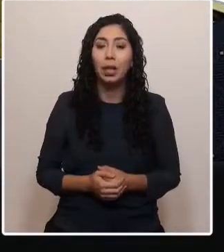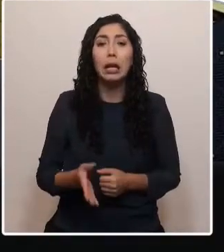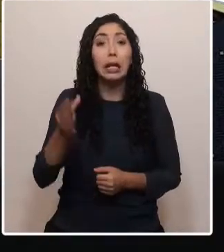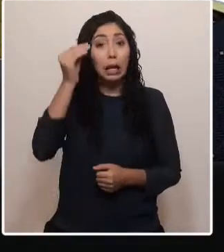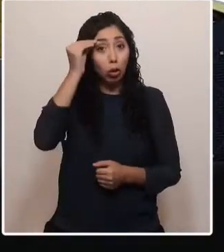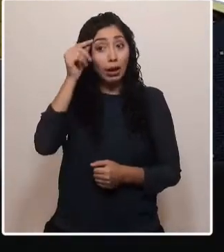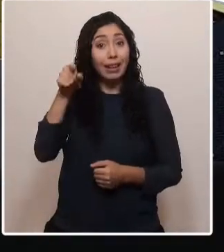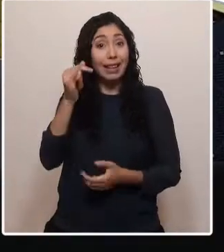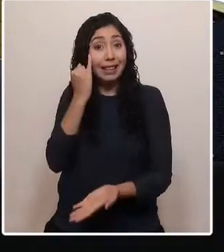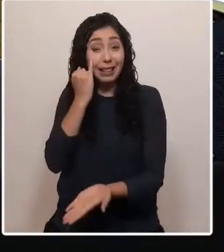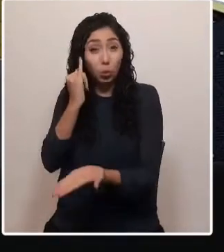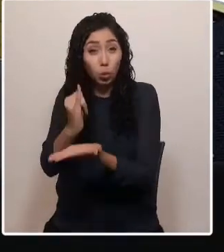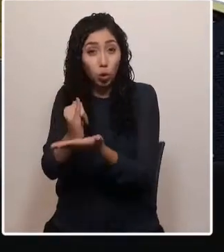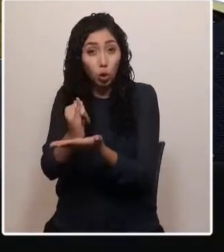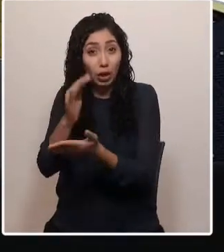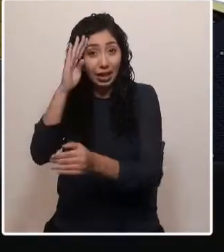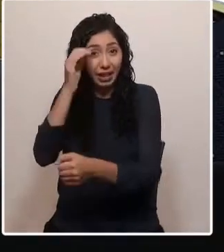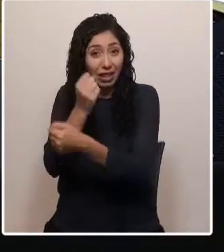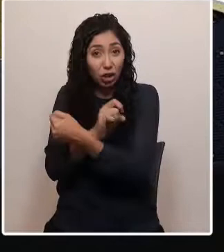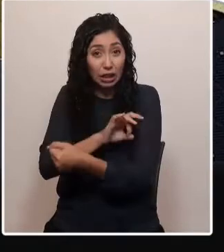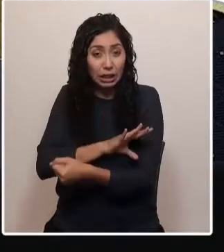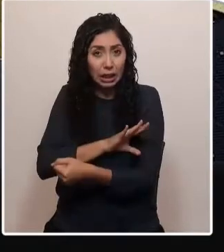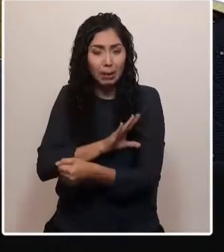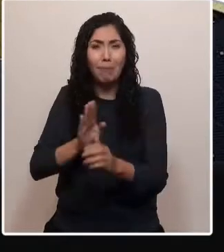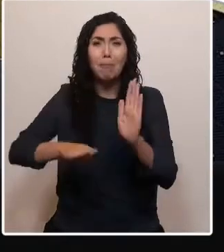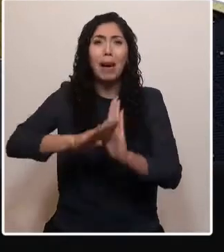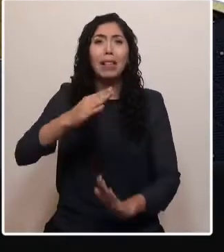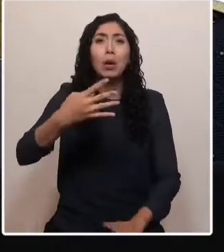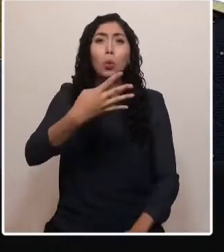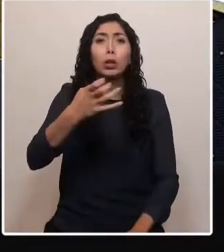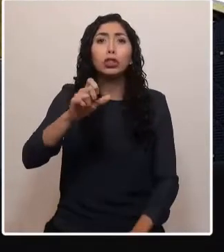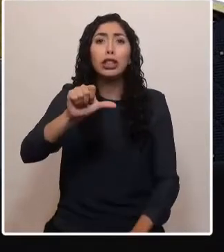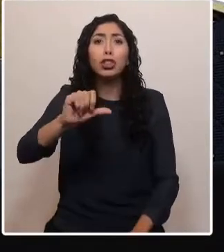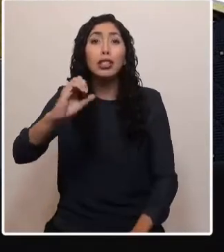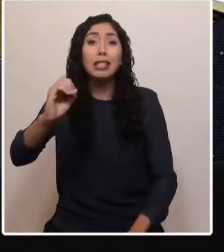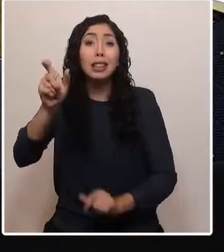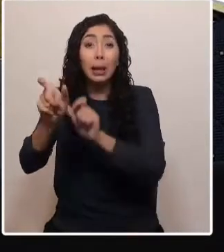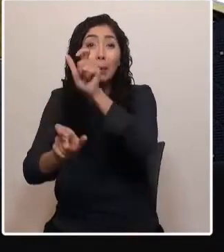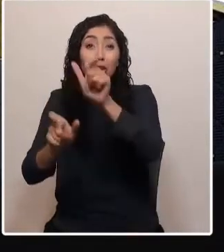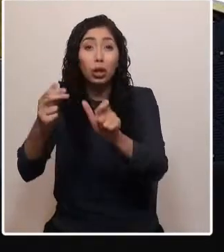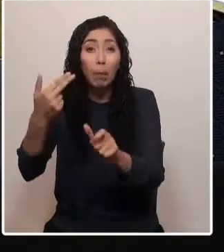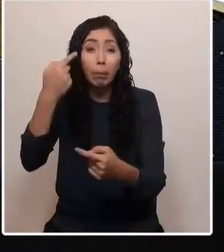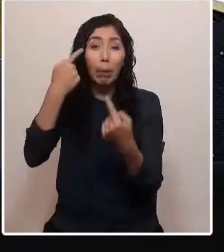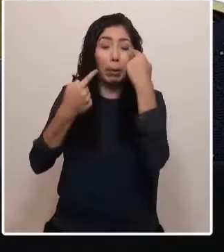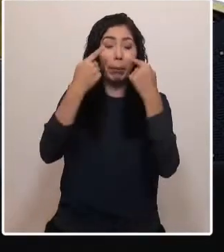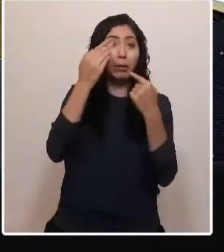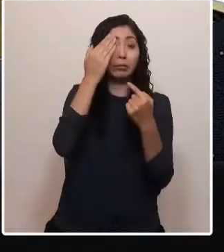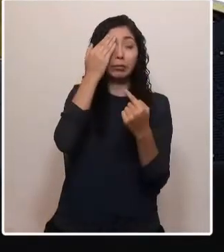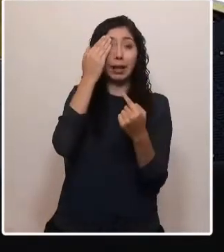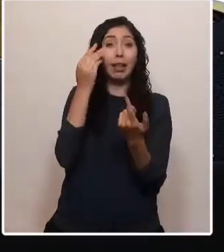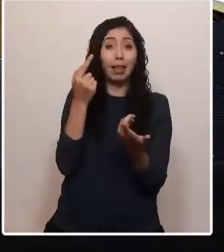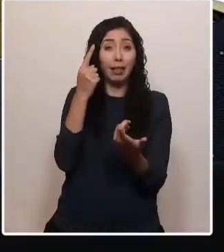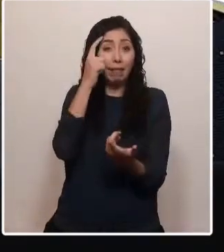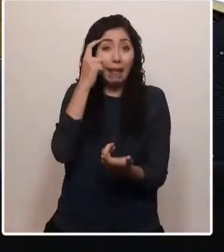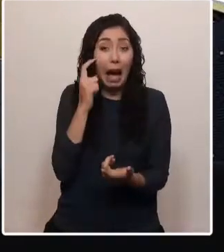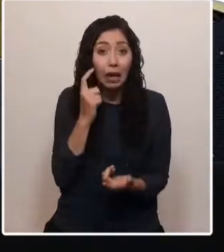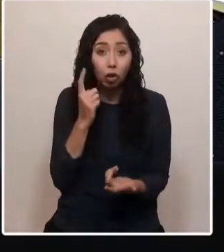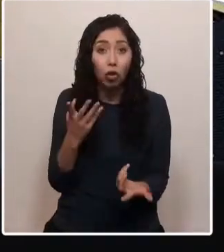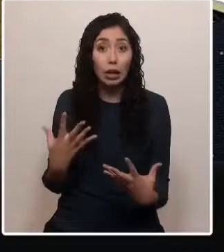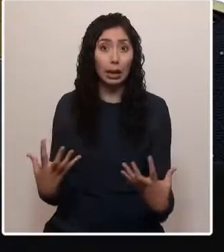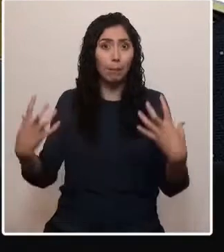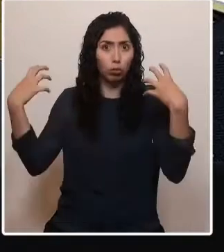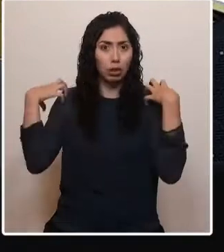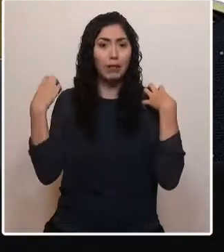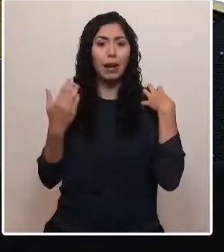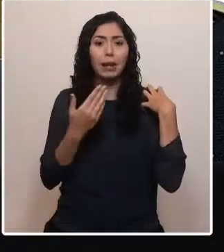que ha dejado a más de 460 personas con daños oculares y que es responsable de la pérdida, del robo